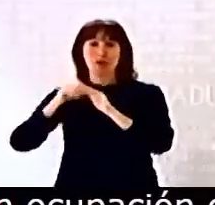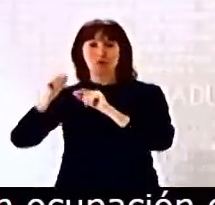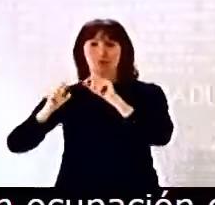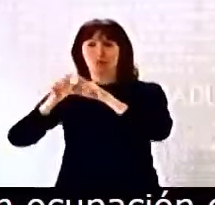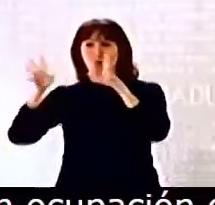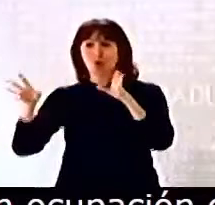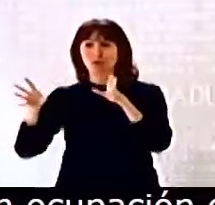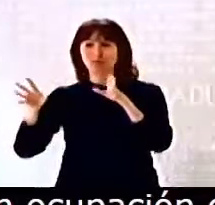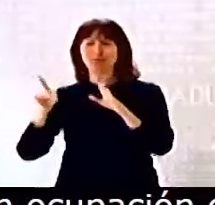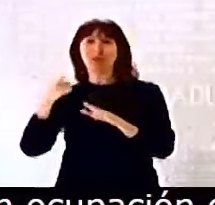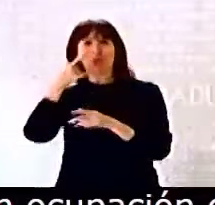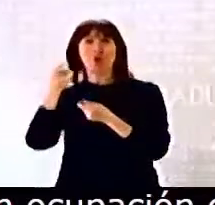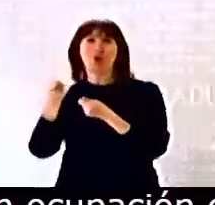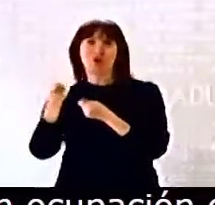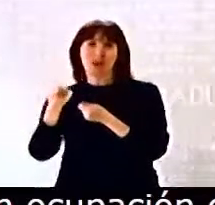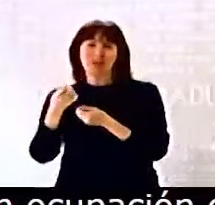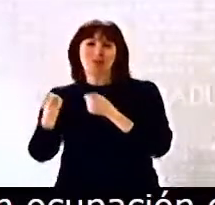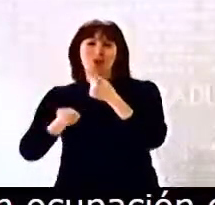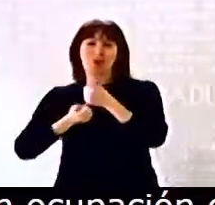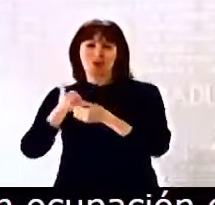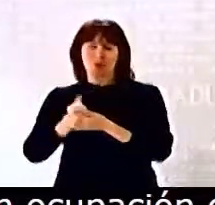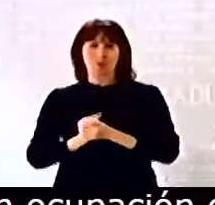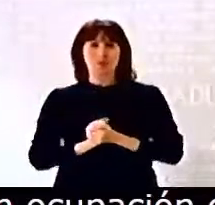tenido en nuestra comunidad autónoma.